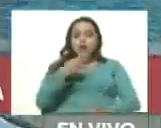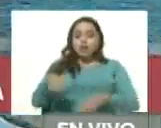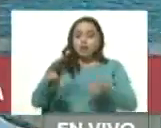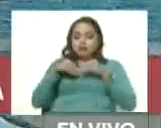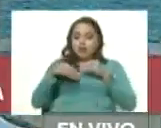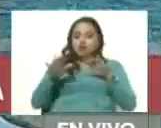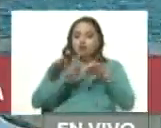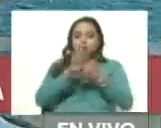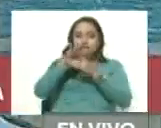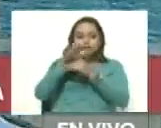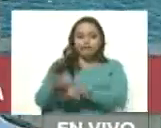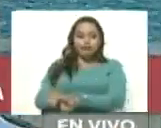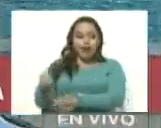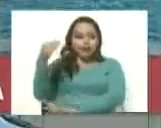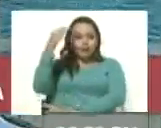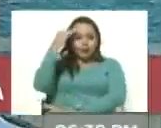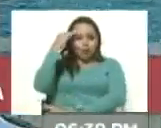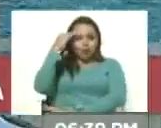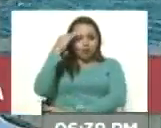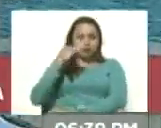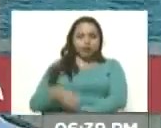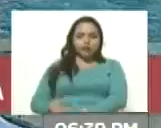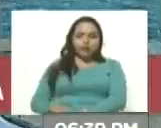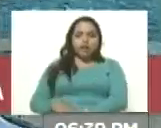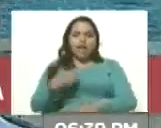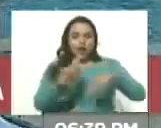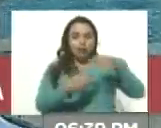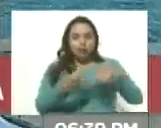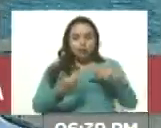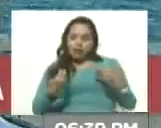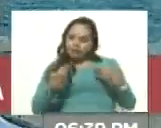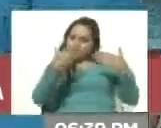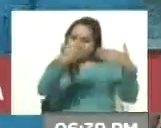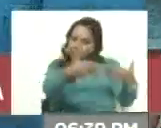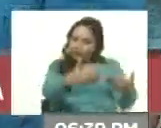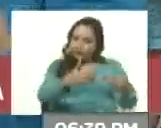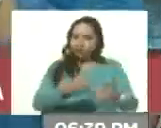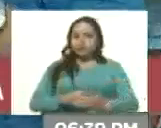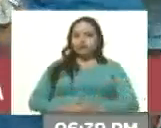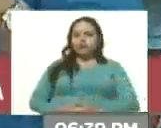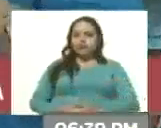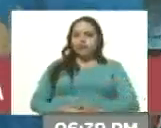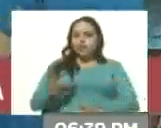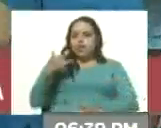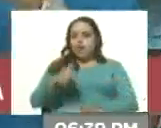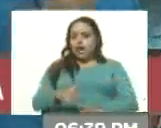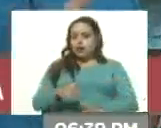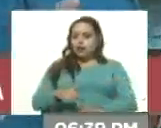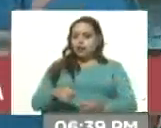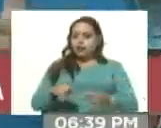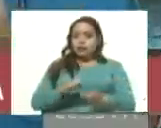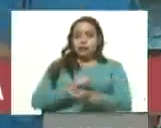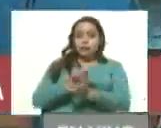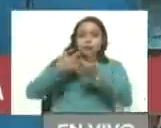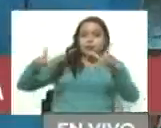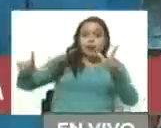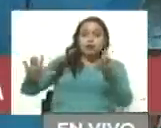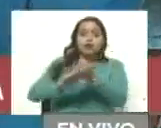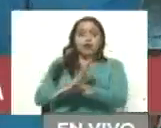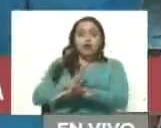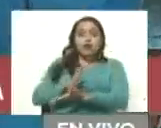memoria que en el caso de la revolución ha ido un poco más allá a la descolonización de los nombres